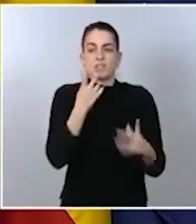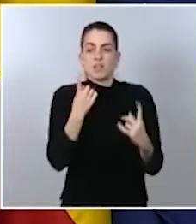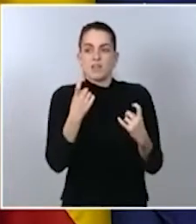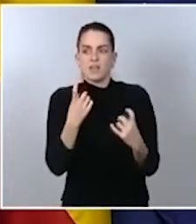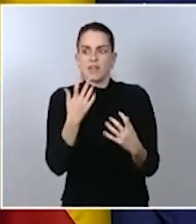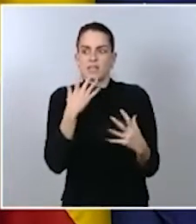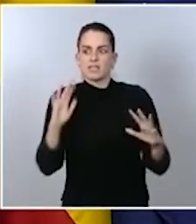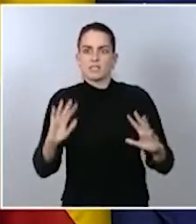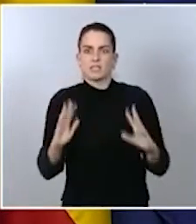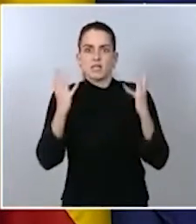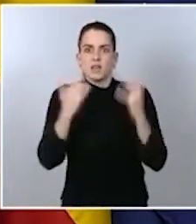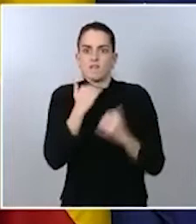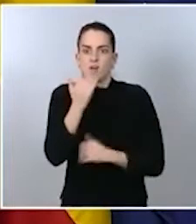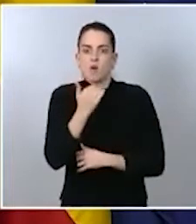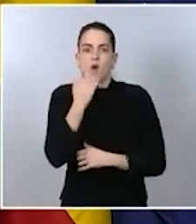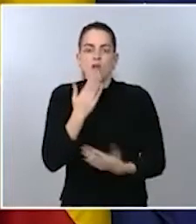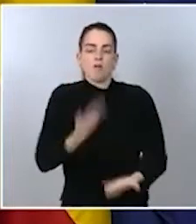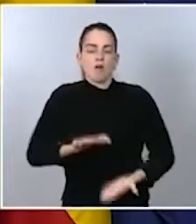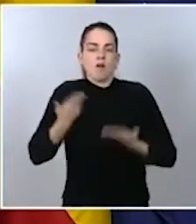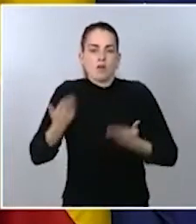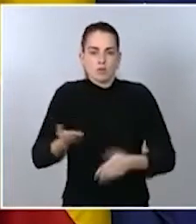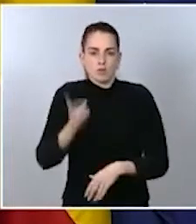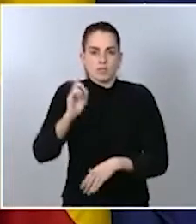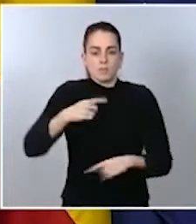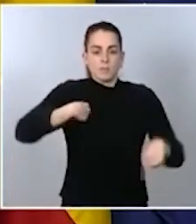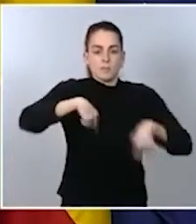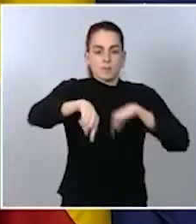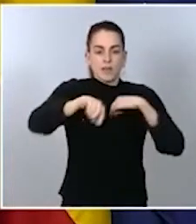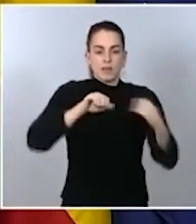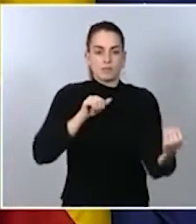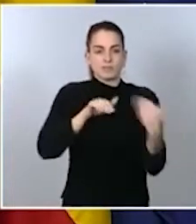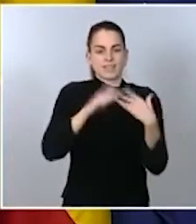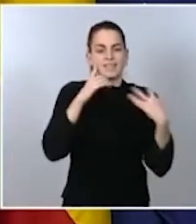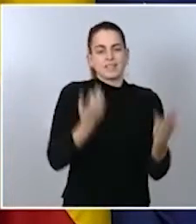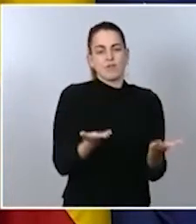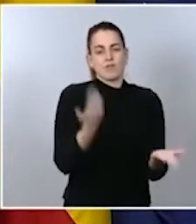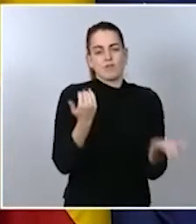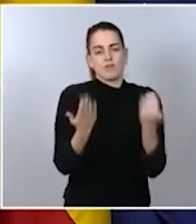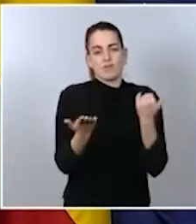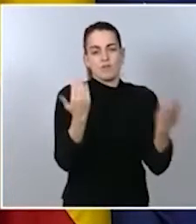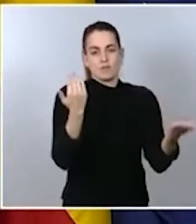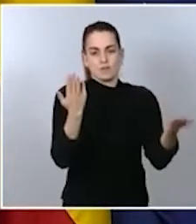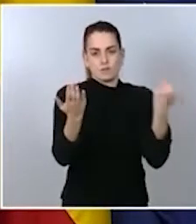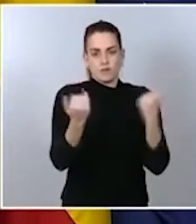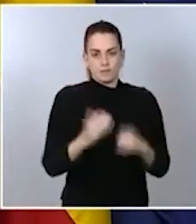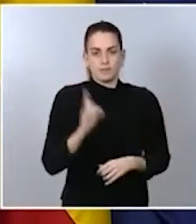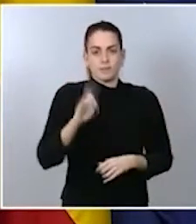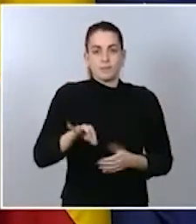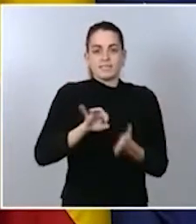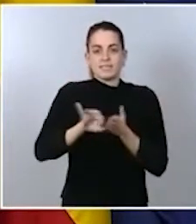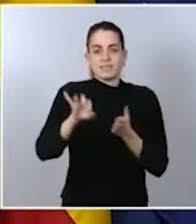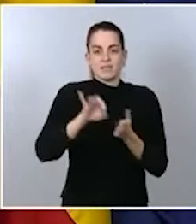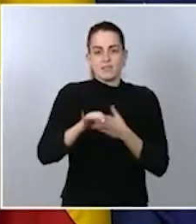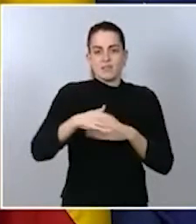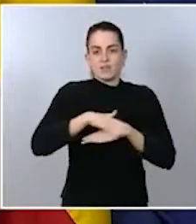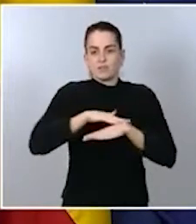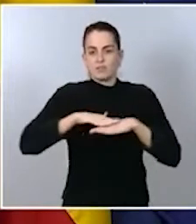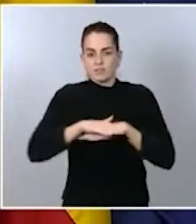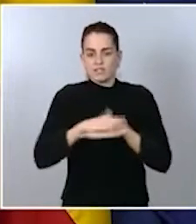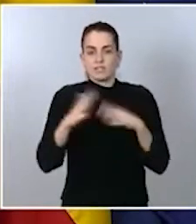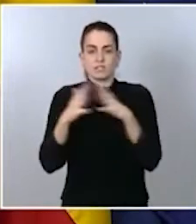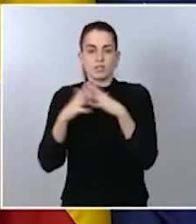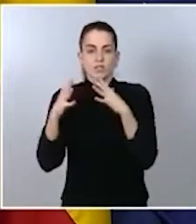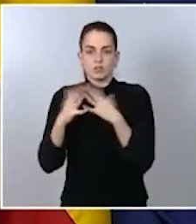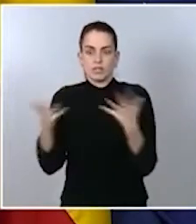limpieza de viales e infraestructuras y en el aseguramiento de los servicios esenciales y las infraestructuras críticas